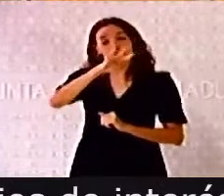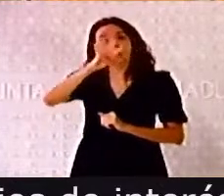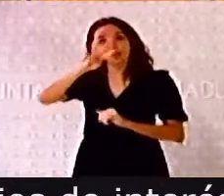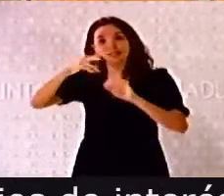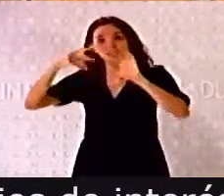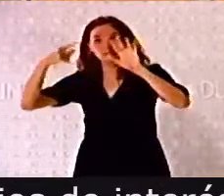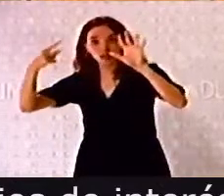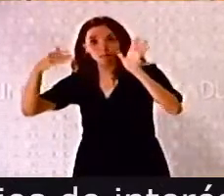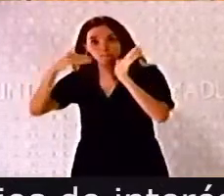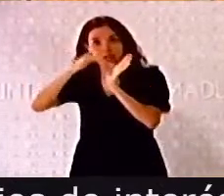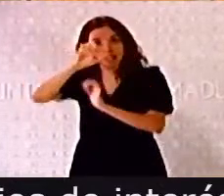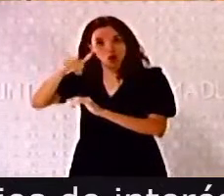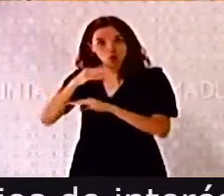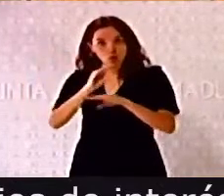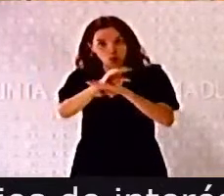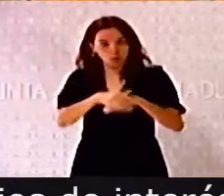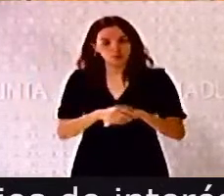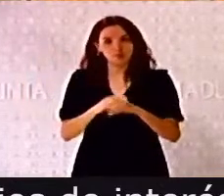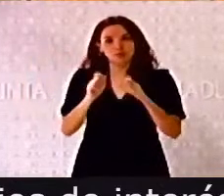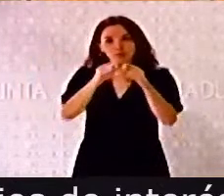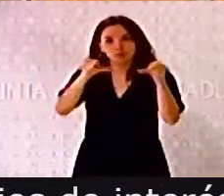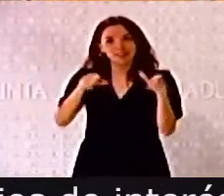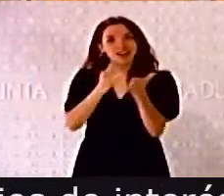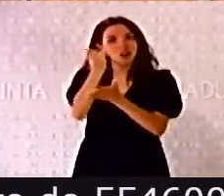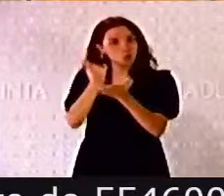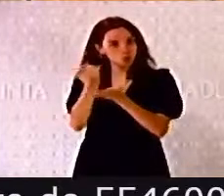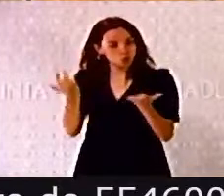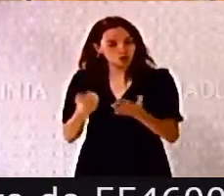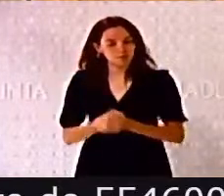5.446.000 euros. Agricultura.